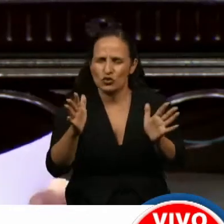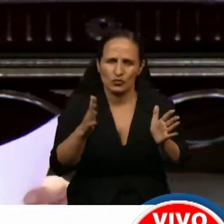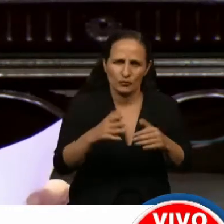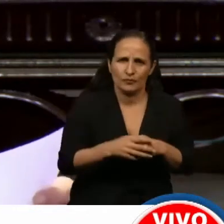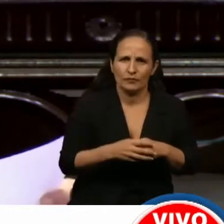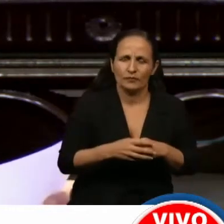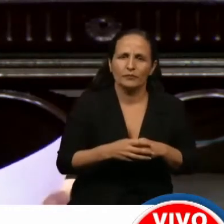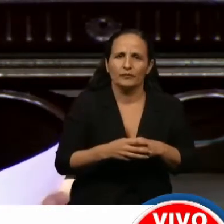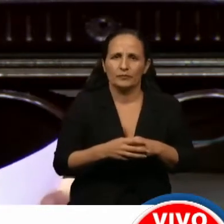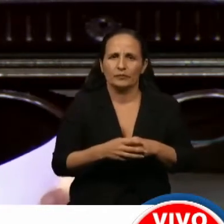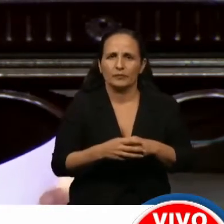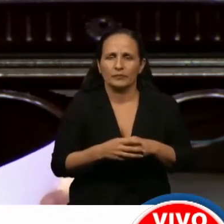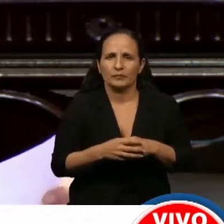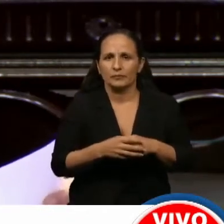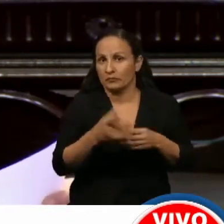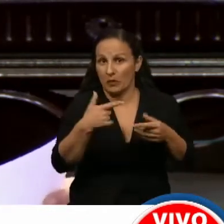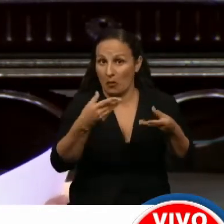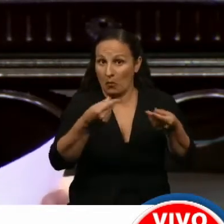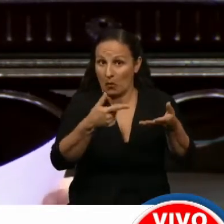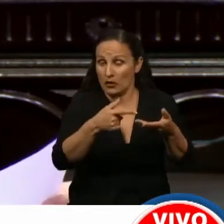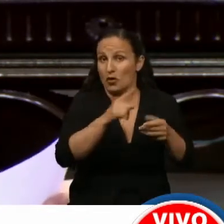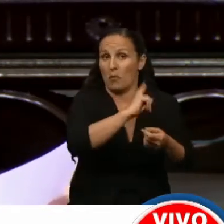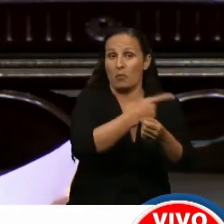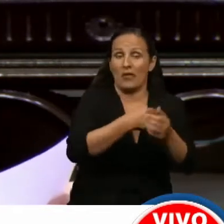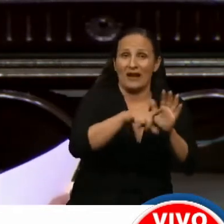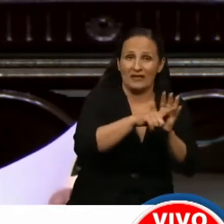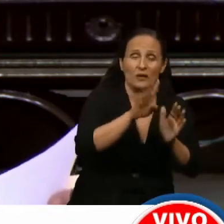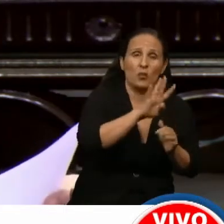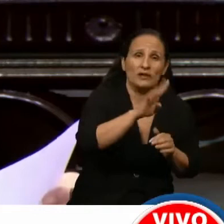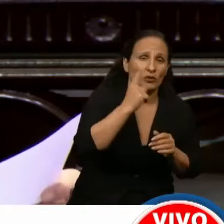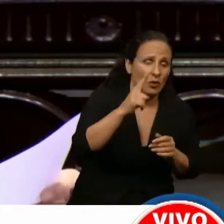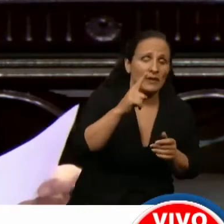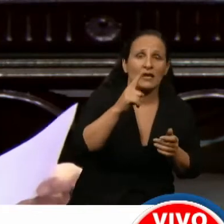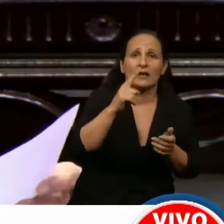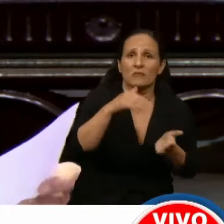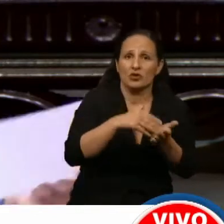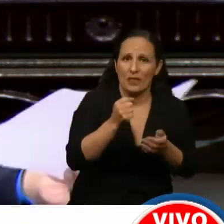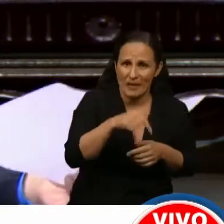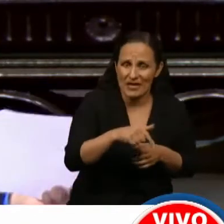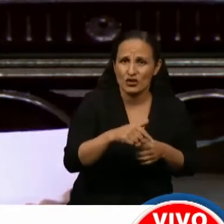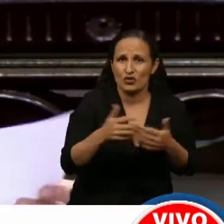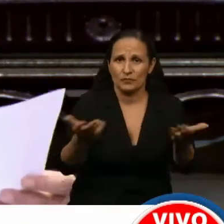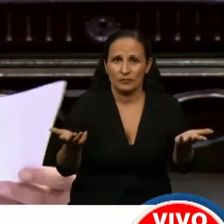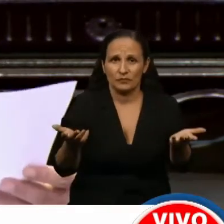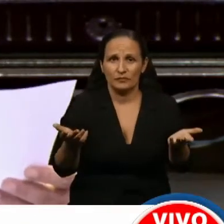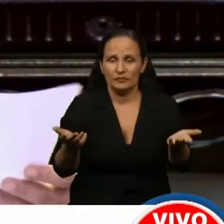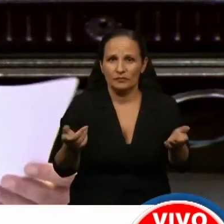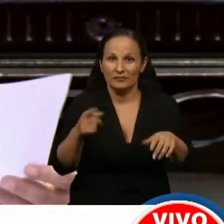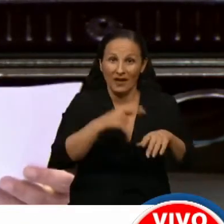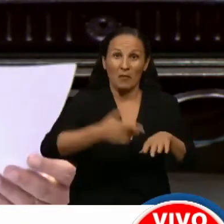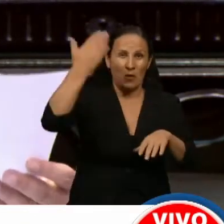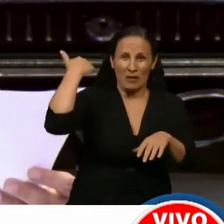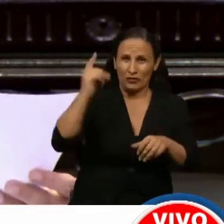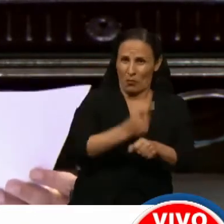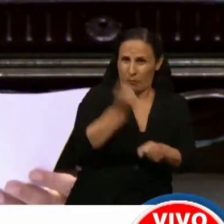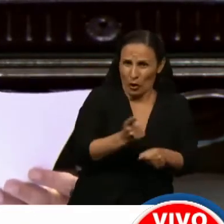Presupuesto de estos mismos lugares, Poder Legislativo 44.000 millones de pesos hoy. Entonces era imposible. No